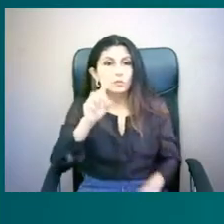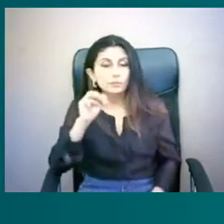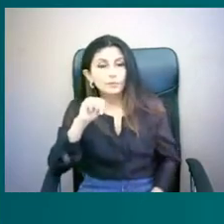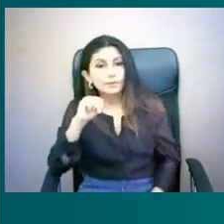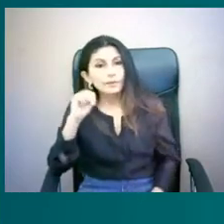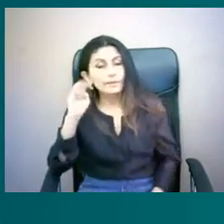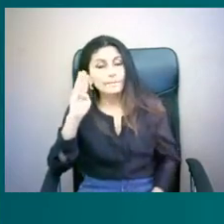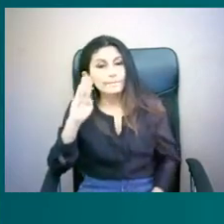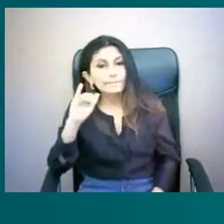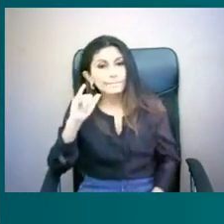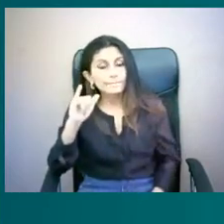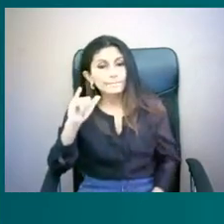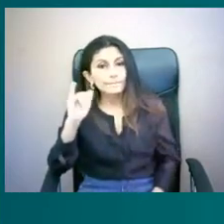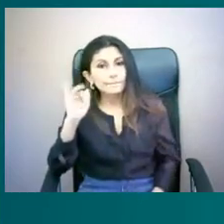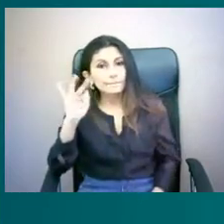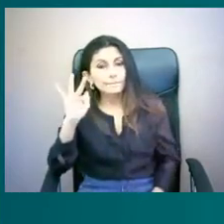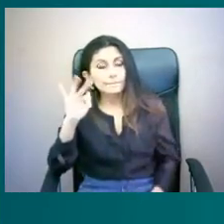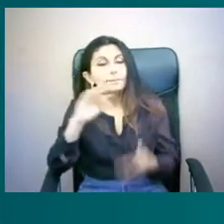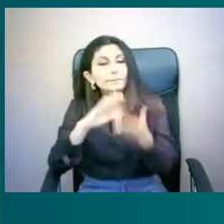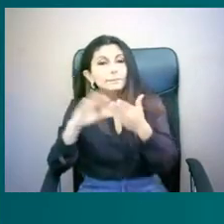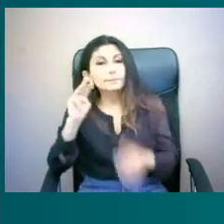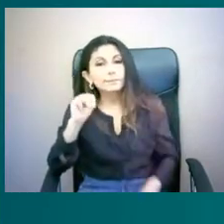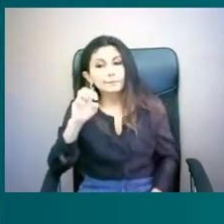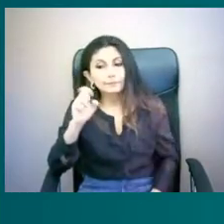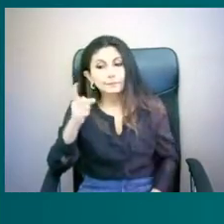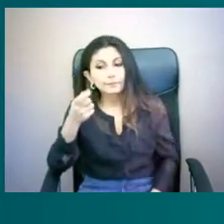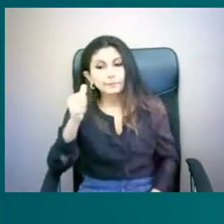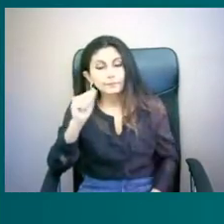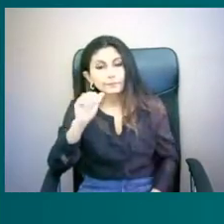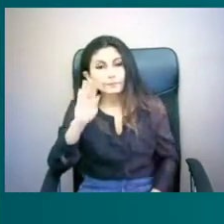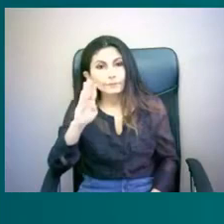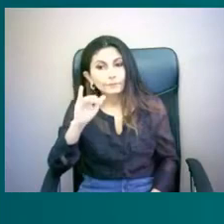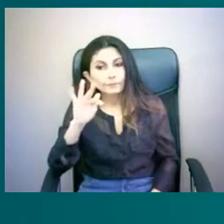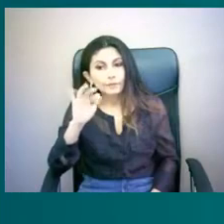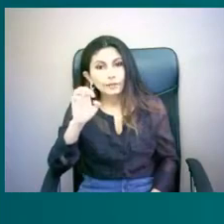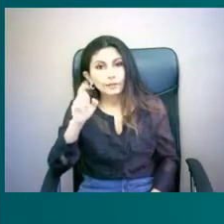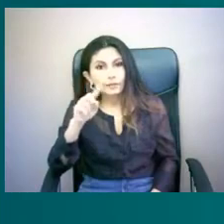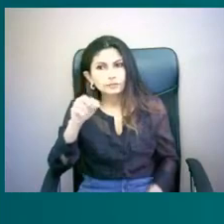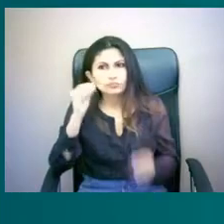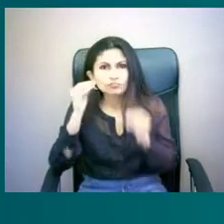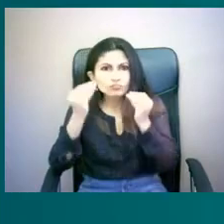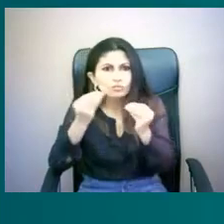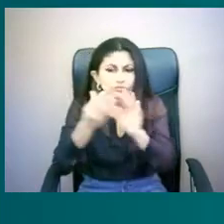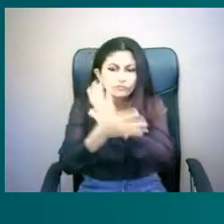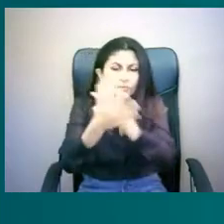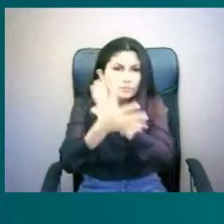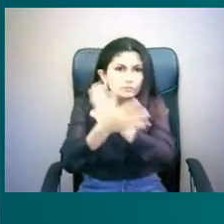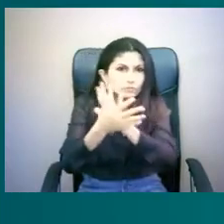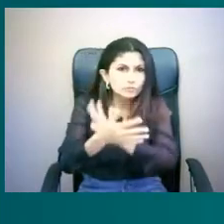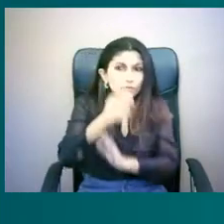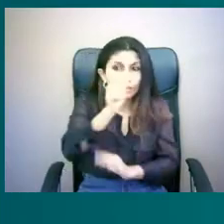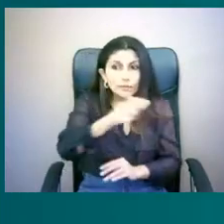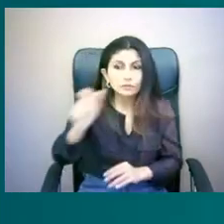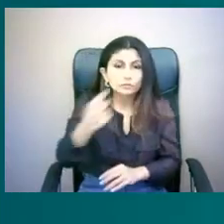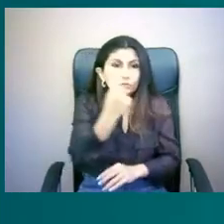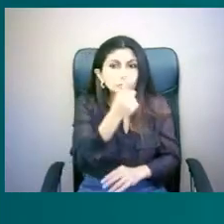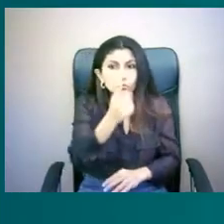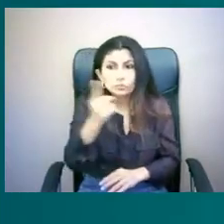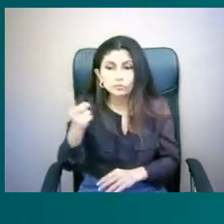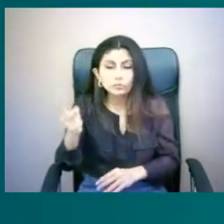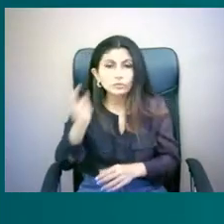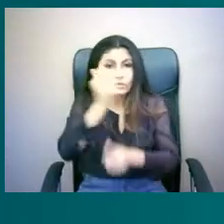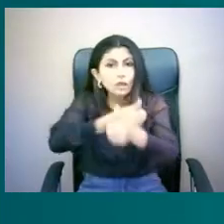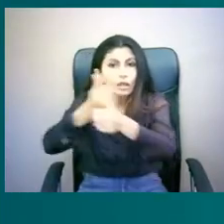por segundo para lo que es el año 2020. Entonces, digamos, esta cantidad de información que se genera, y pues mucho más obviamente a través de lo que